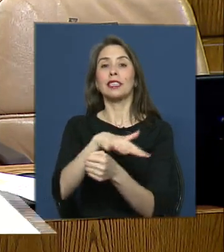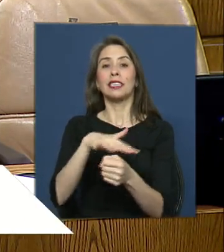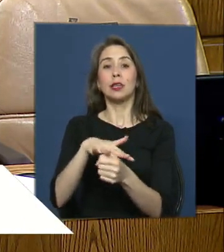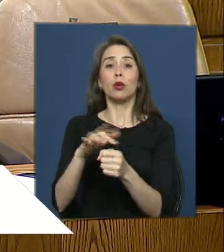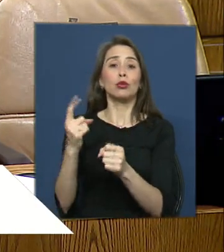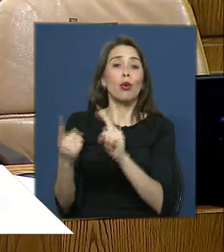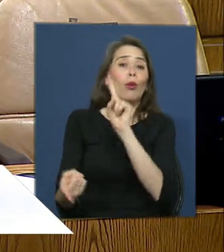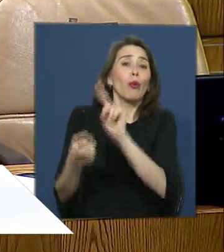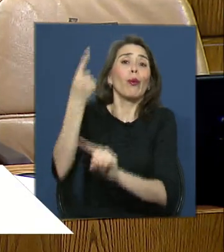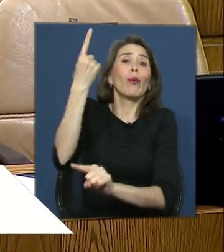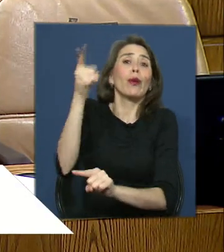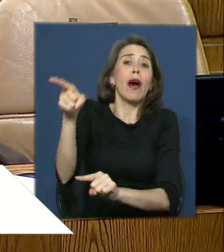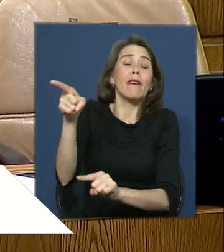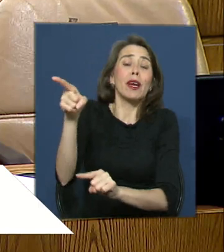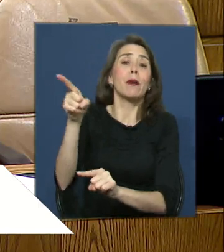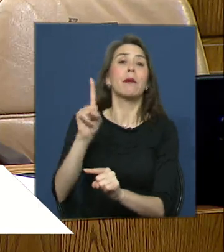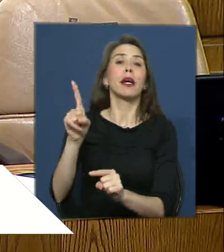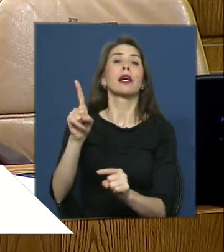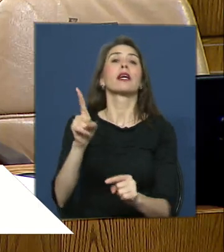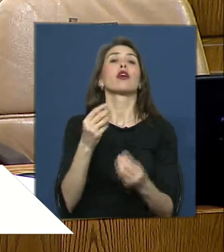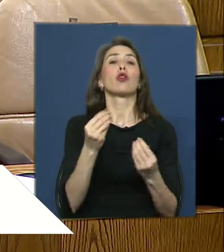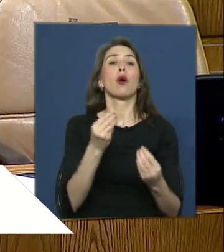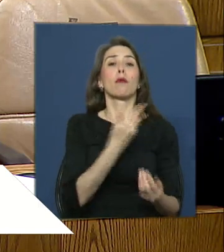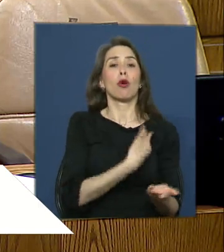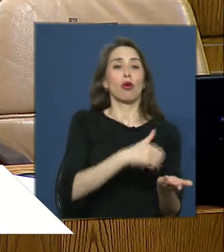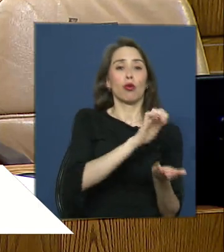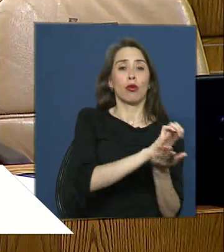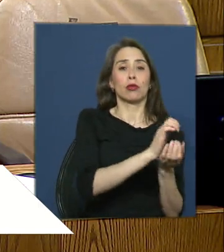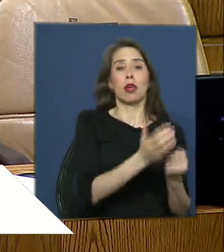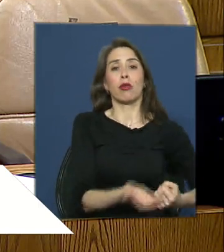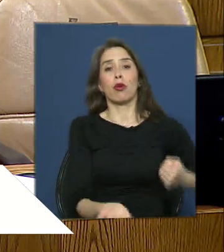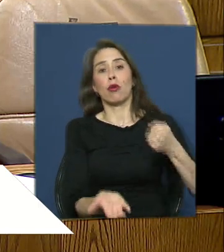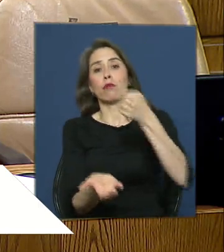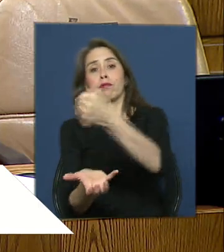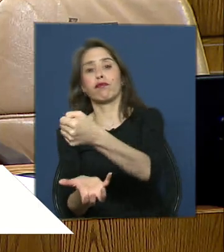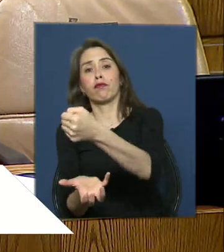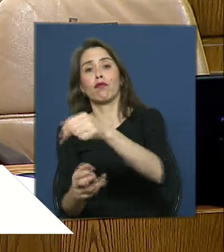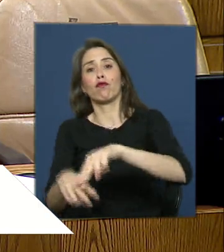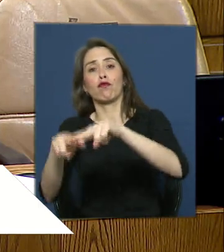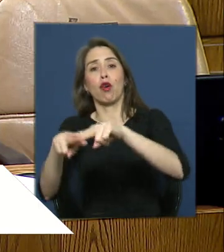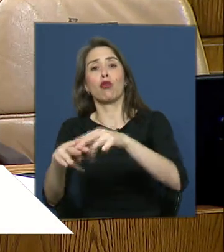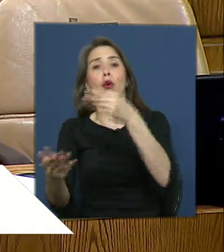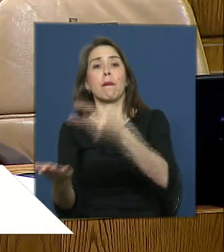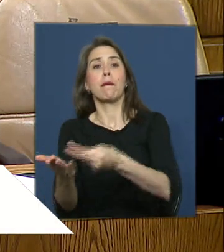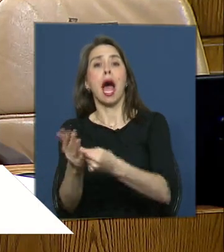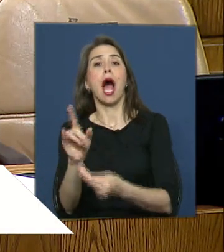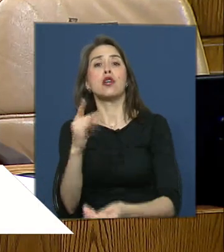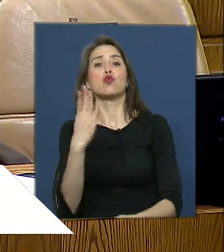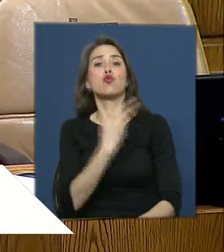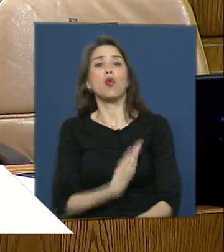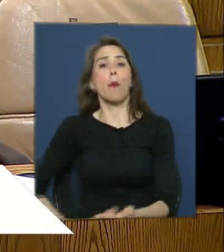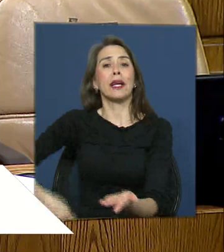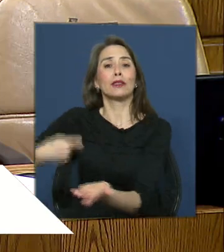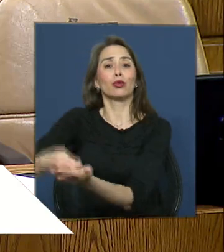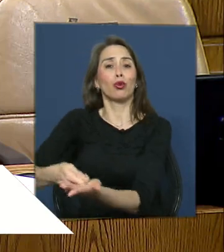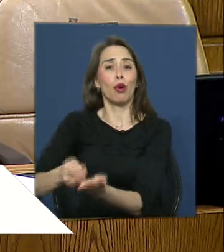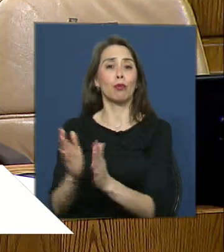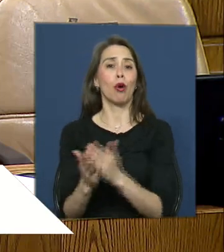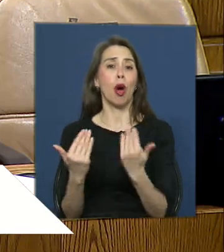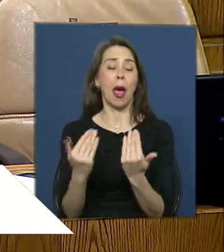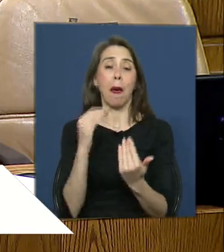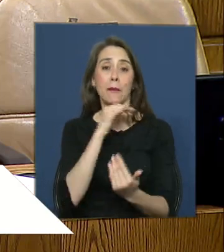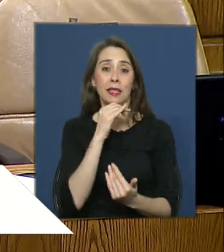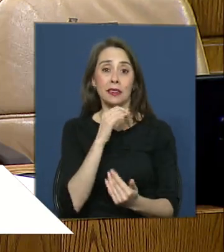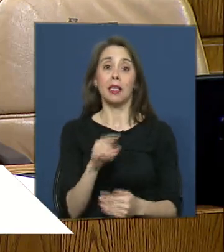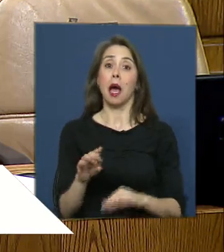excepcionales para el pago de la subvención en casos de emergencia. Lo decimos, señor presidente, porque Chile ha enfrentado, más